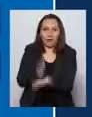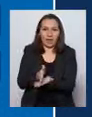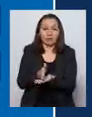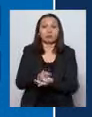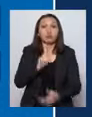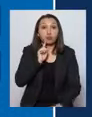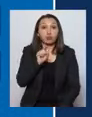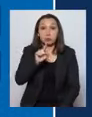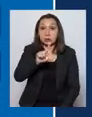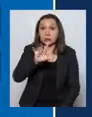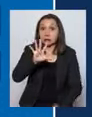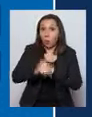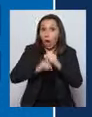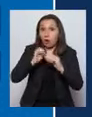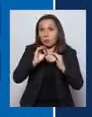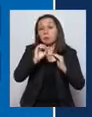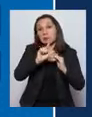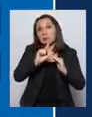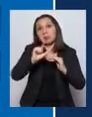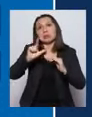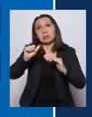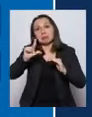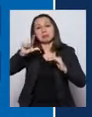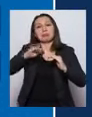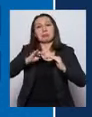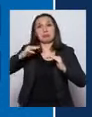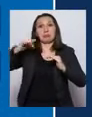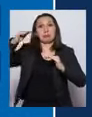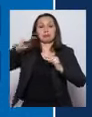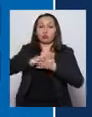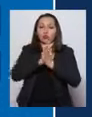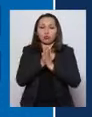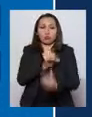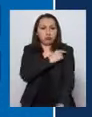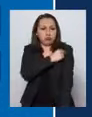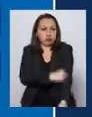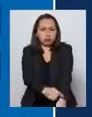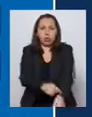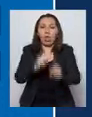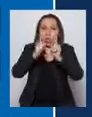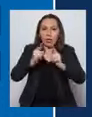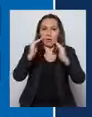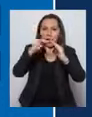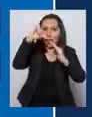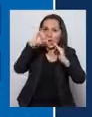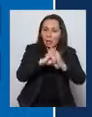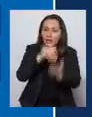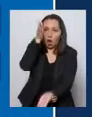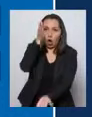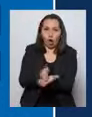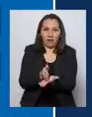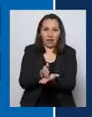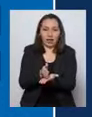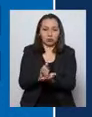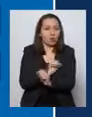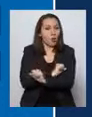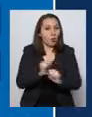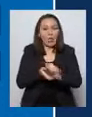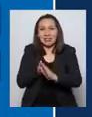75 años o más debe en todo el territorio nacional debe guardar una cuarentena